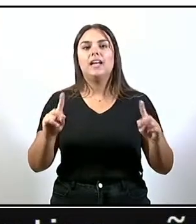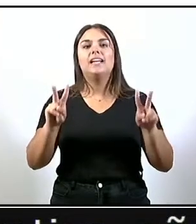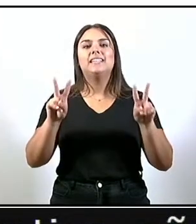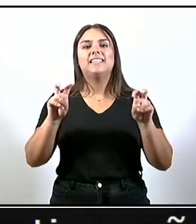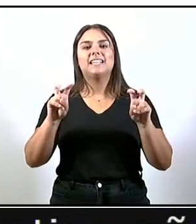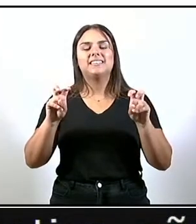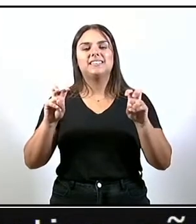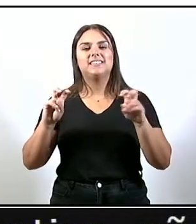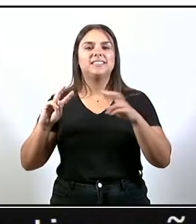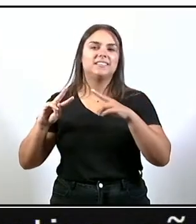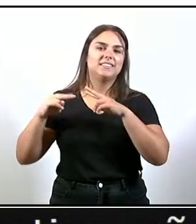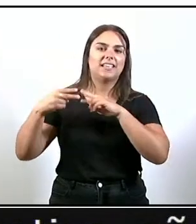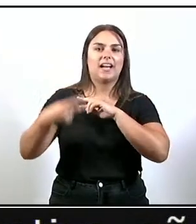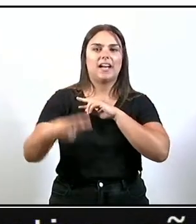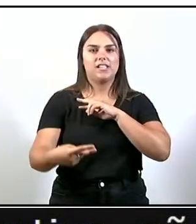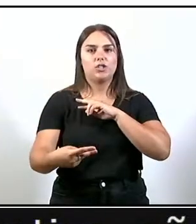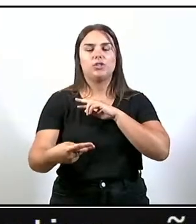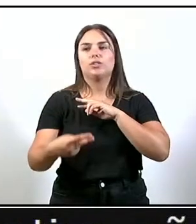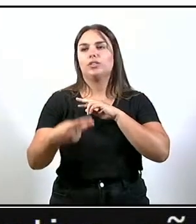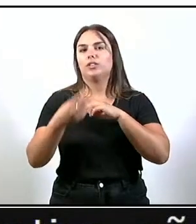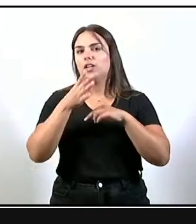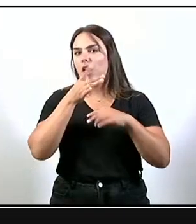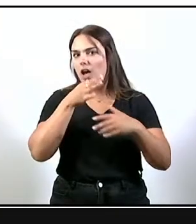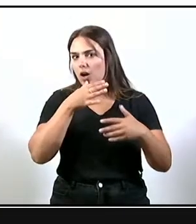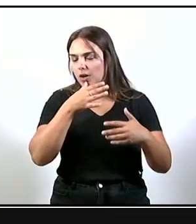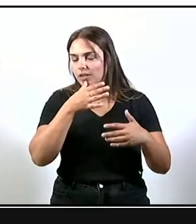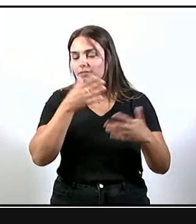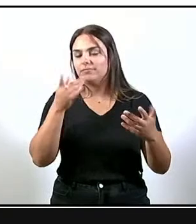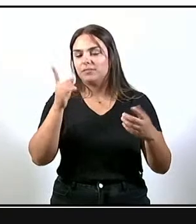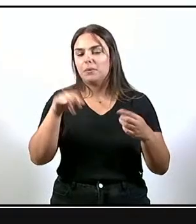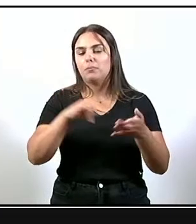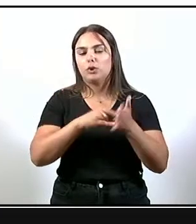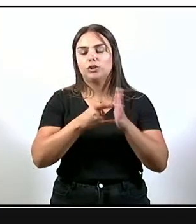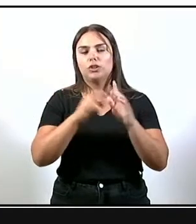de consolidación de los grandes proyectos industriales.